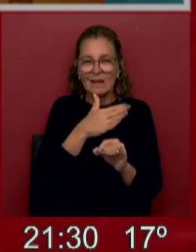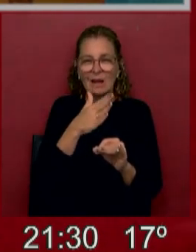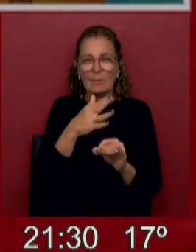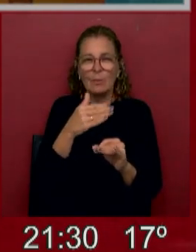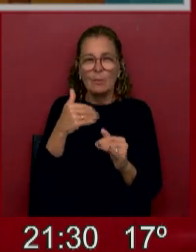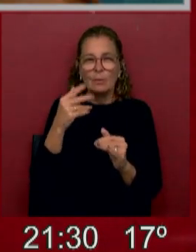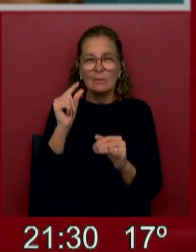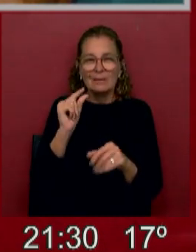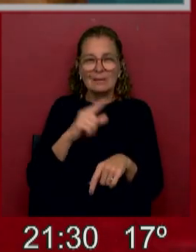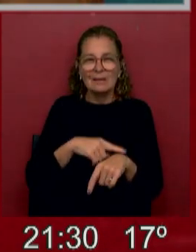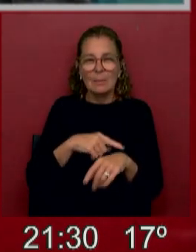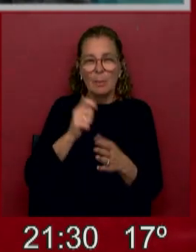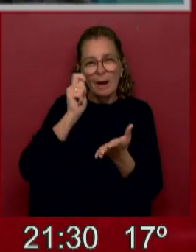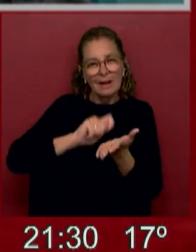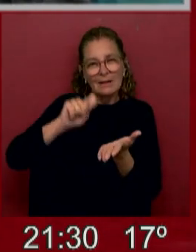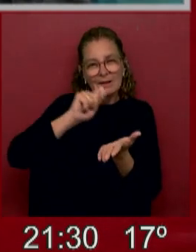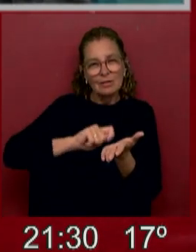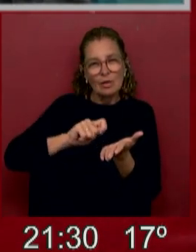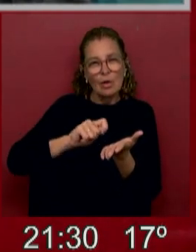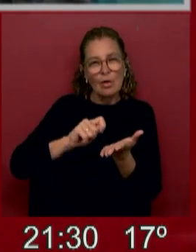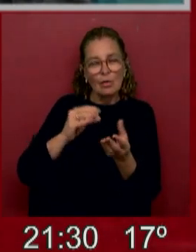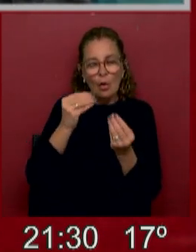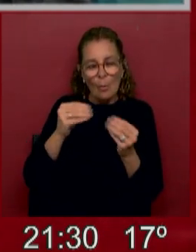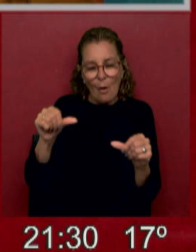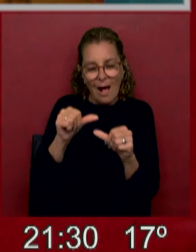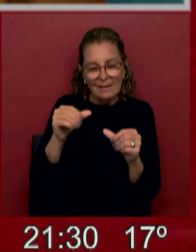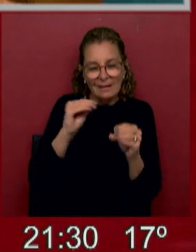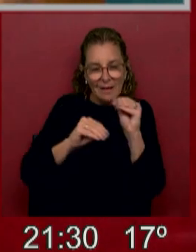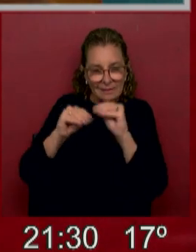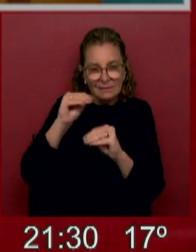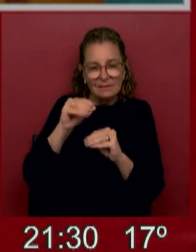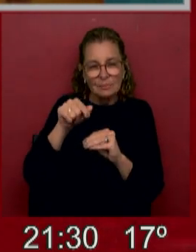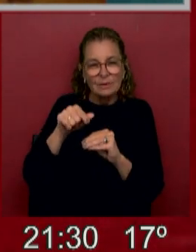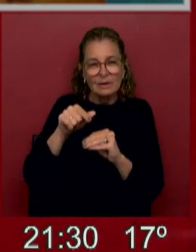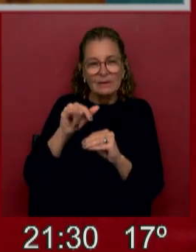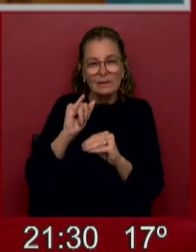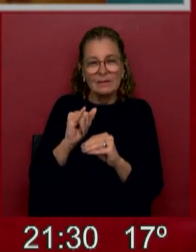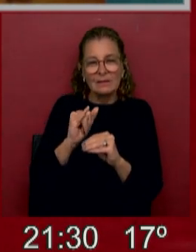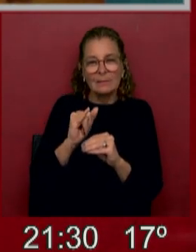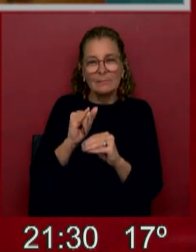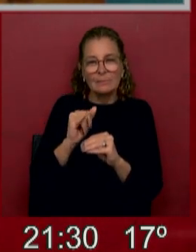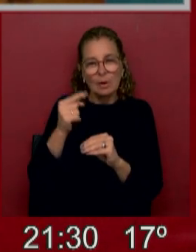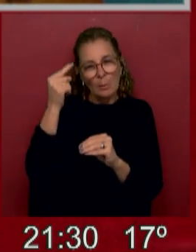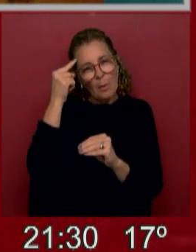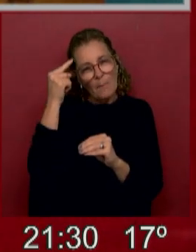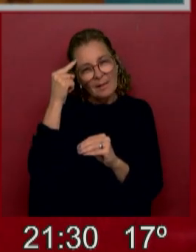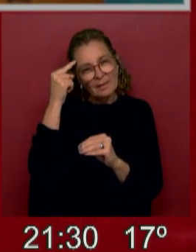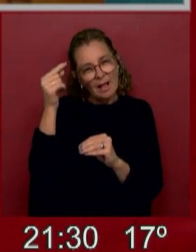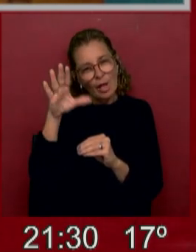un poco la escritura, la composición. Entonces sí, por ahí fue como bastante pensado